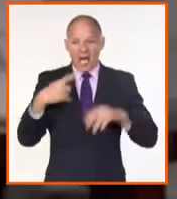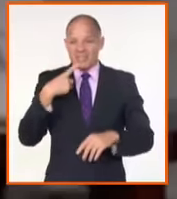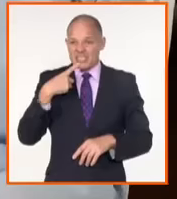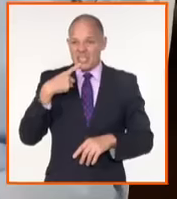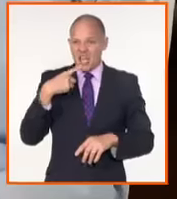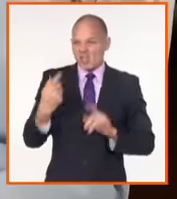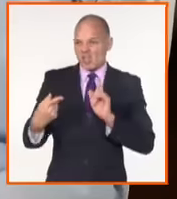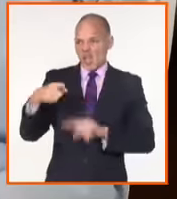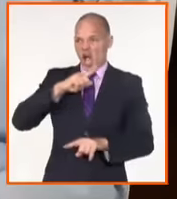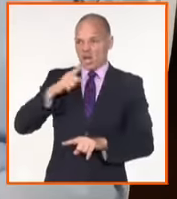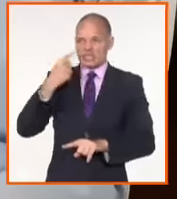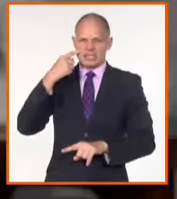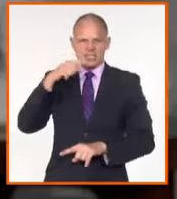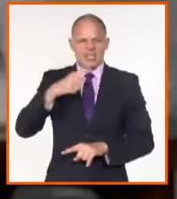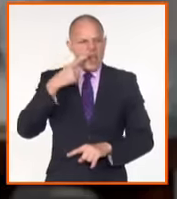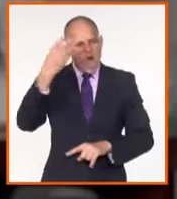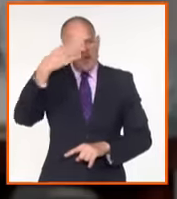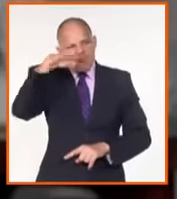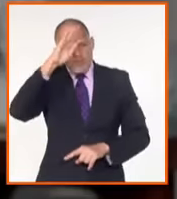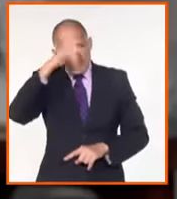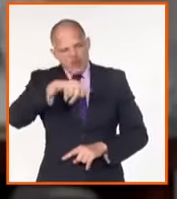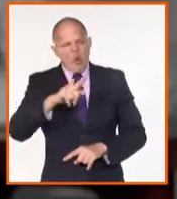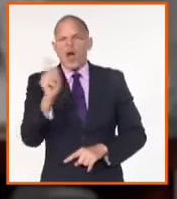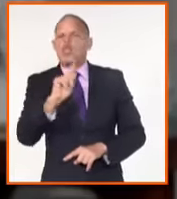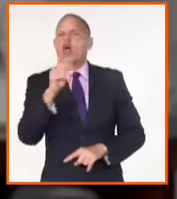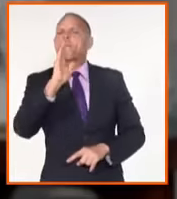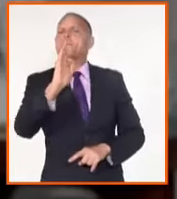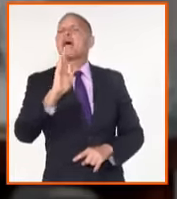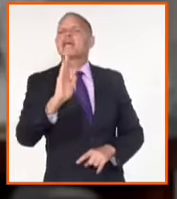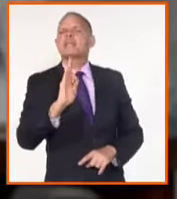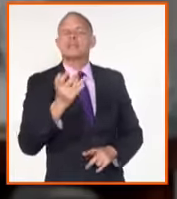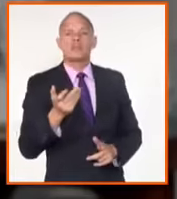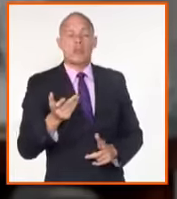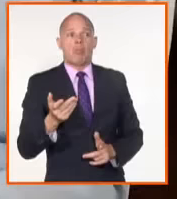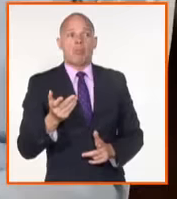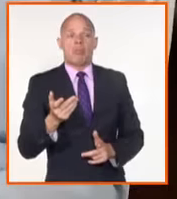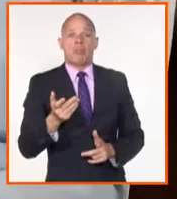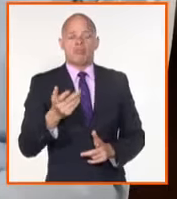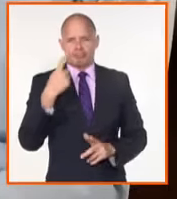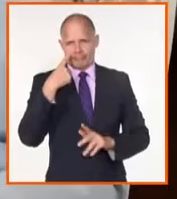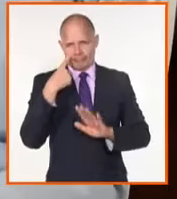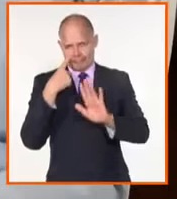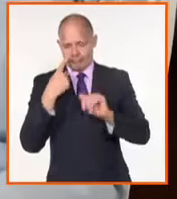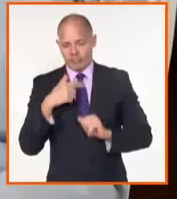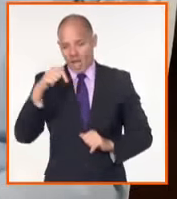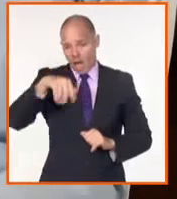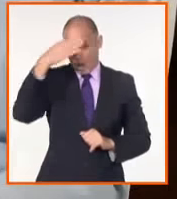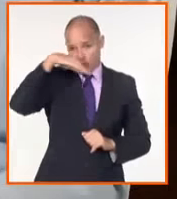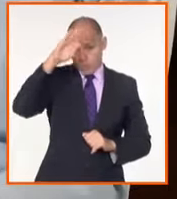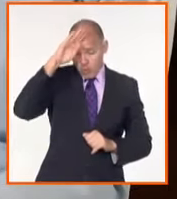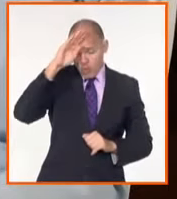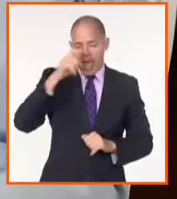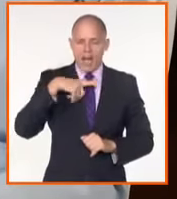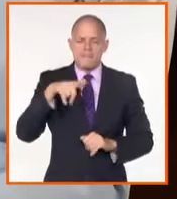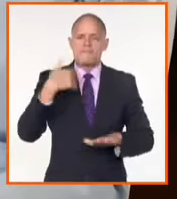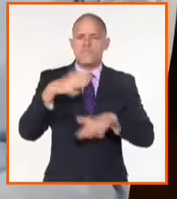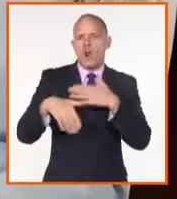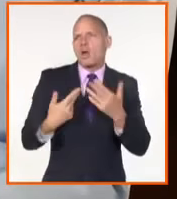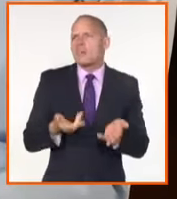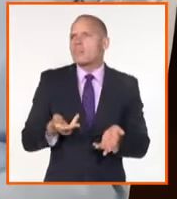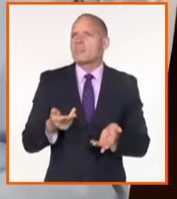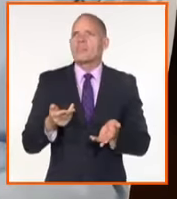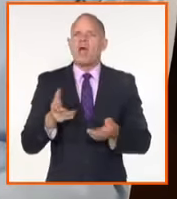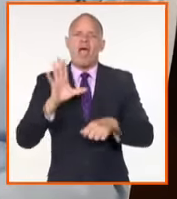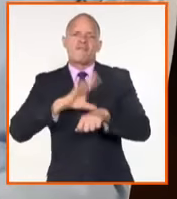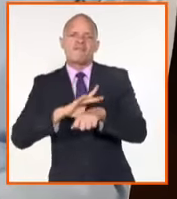de los acusados. A la misma Cuba que envía médicos y no bombas, a la Cuba que envía maestros donde